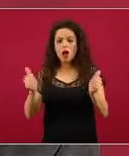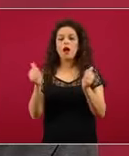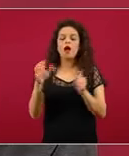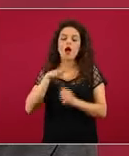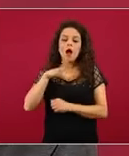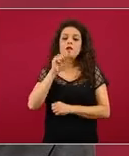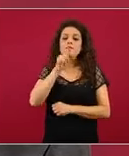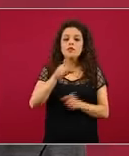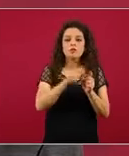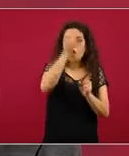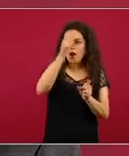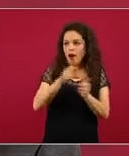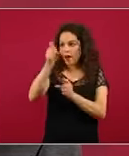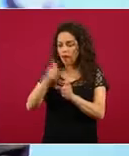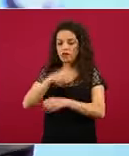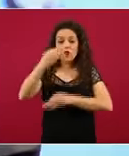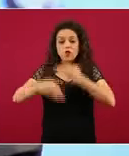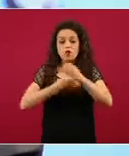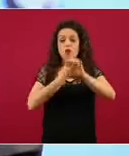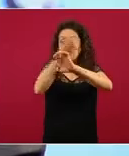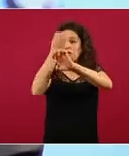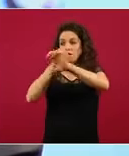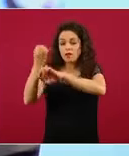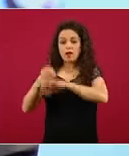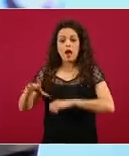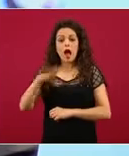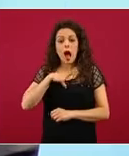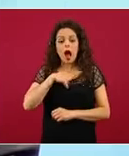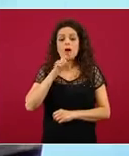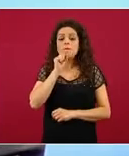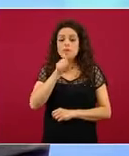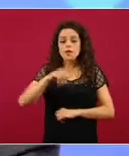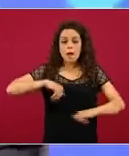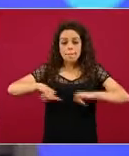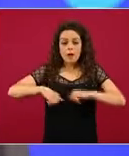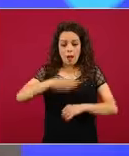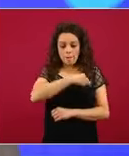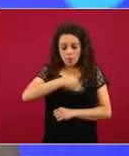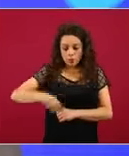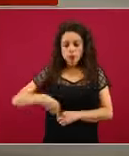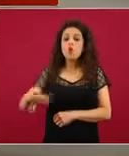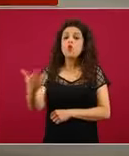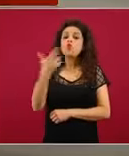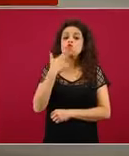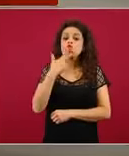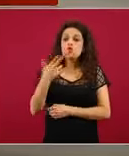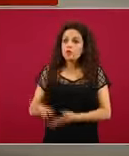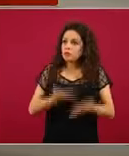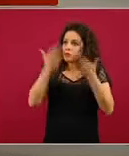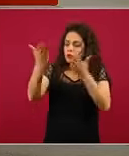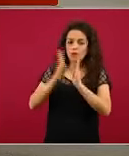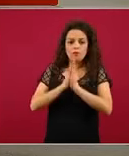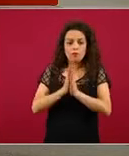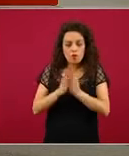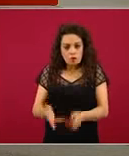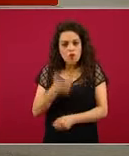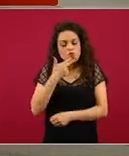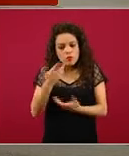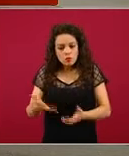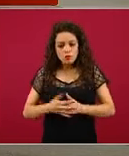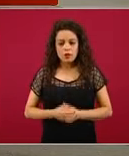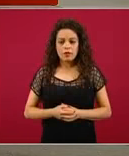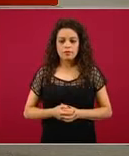las entidades federativas. Hay un mapa municipal. Usen los recursos, úsenlos, por favor, gócenlos. Sí, pero si, ¿cómo se llama?